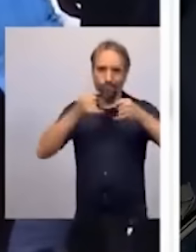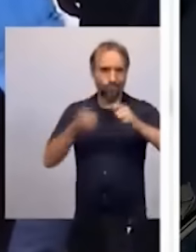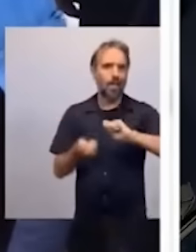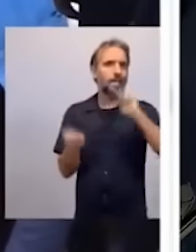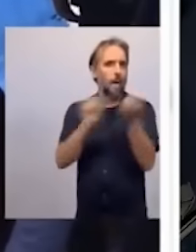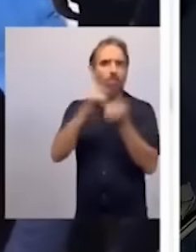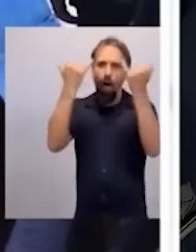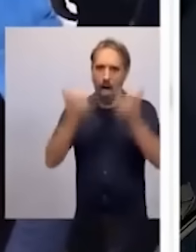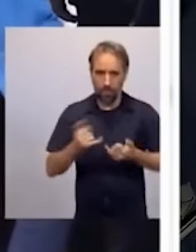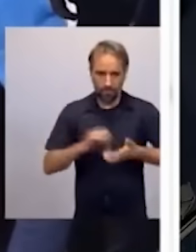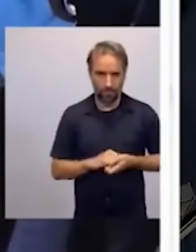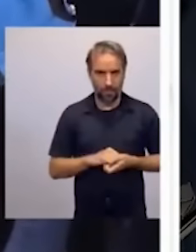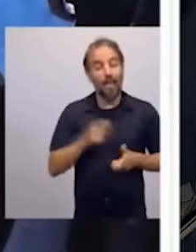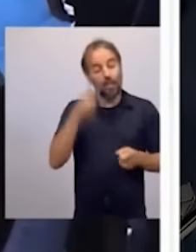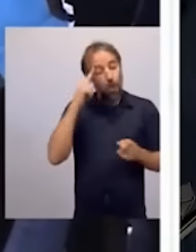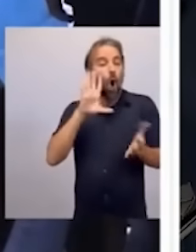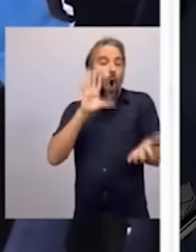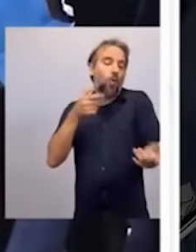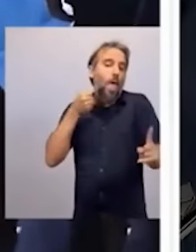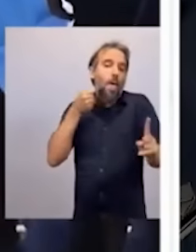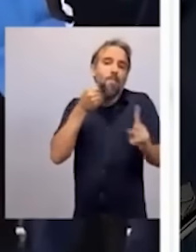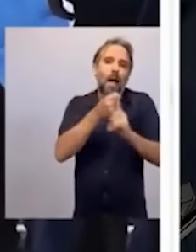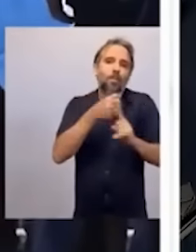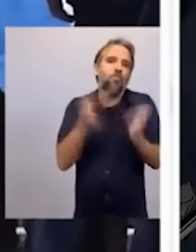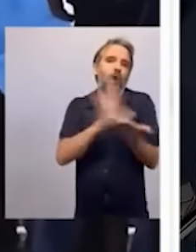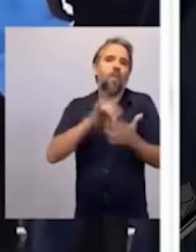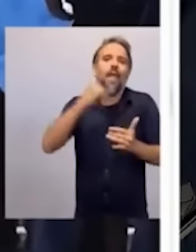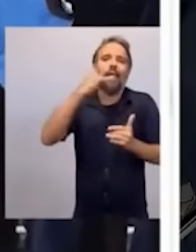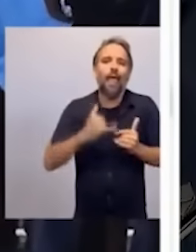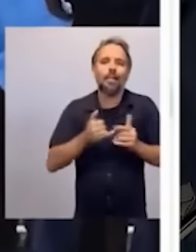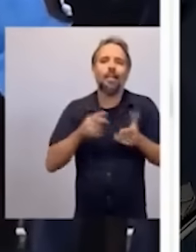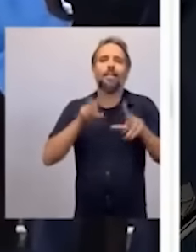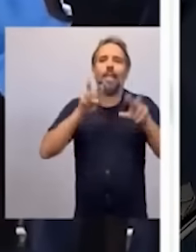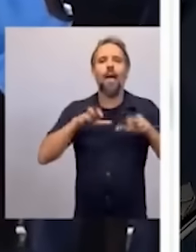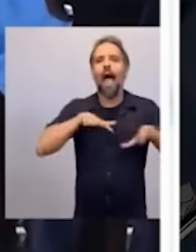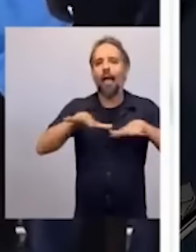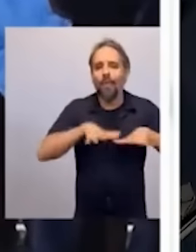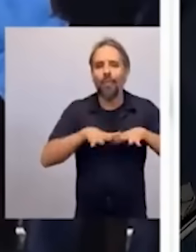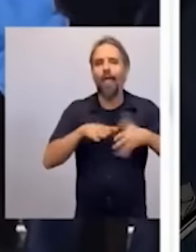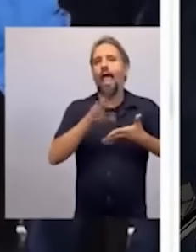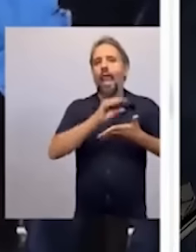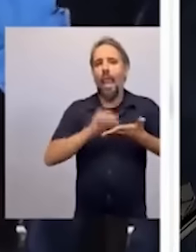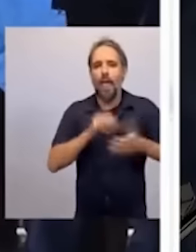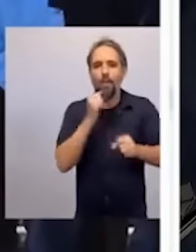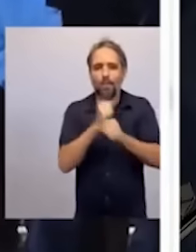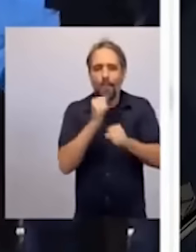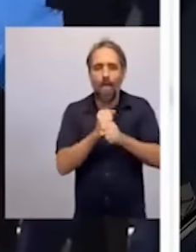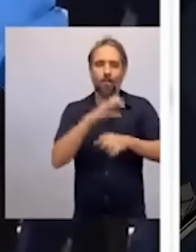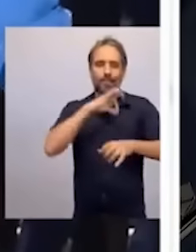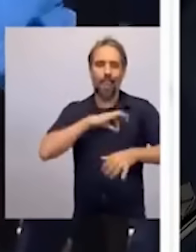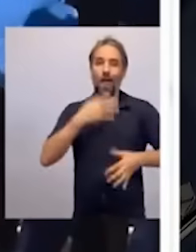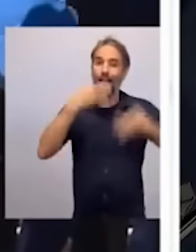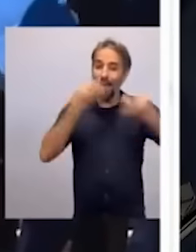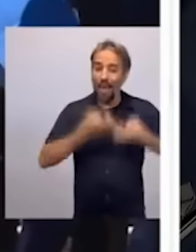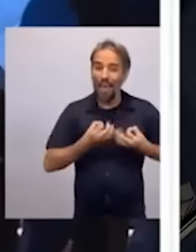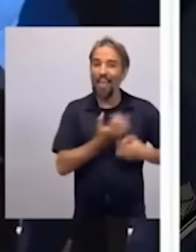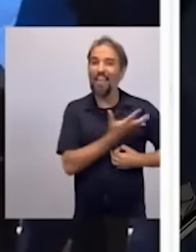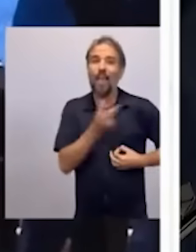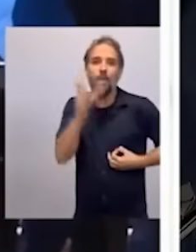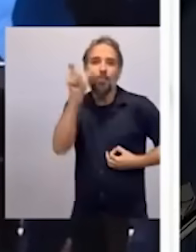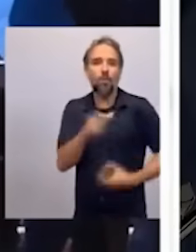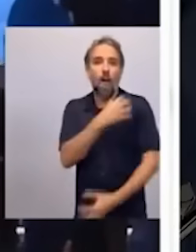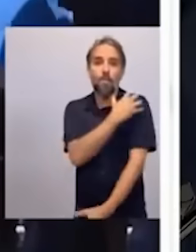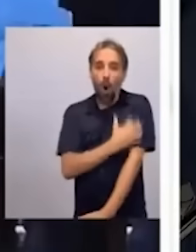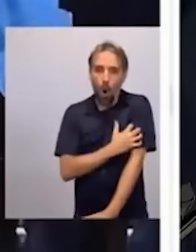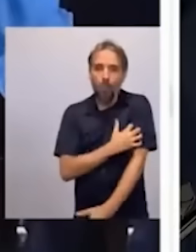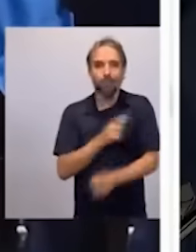no Cristina vos puedes estar de acuerdo con alguna medida o con otra yo discrepaba con ella los subsidios las tarifas algunas cosas pero ella siempre tuvo